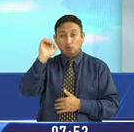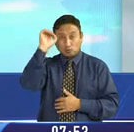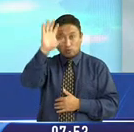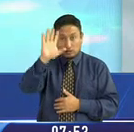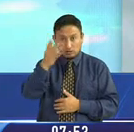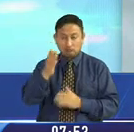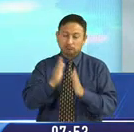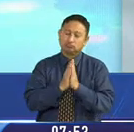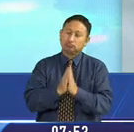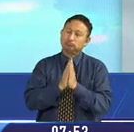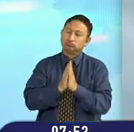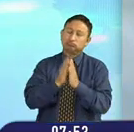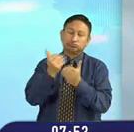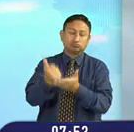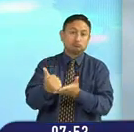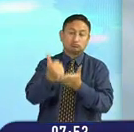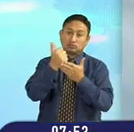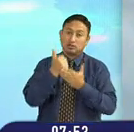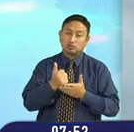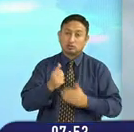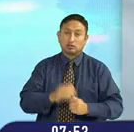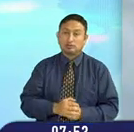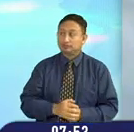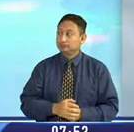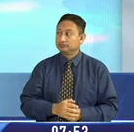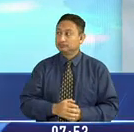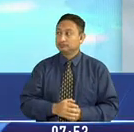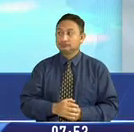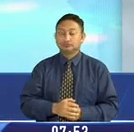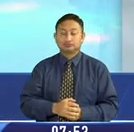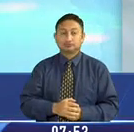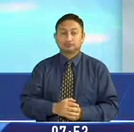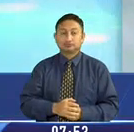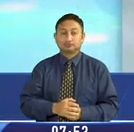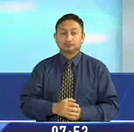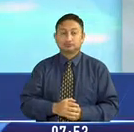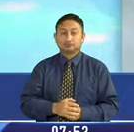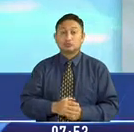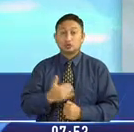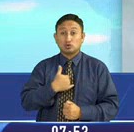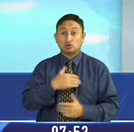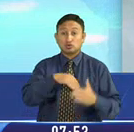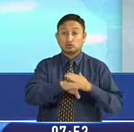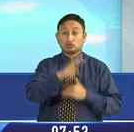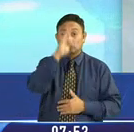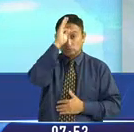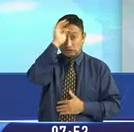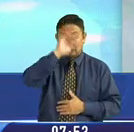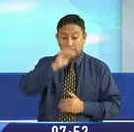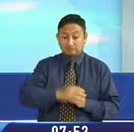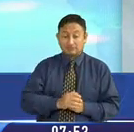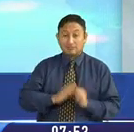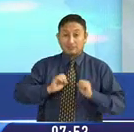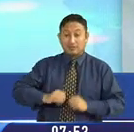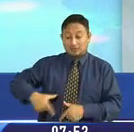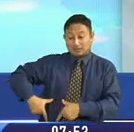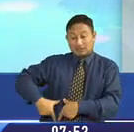solicitar ayuda, ya que estoy hospitalizada y estoy